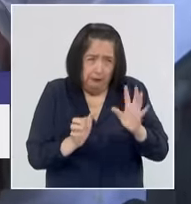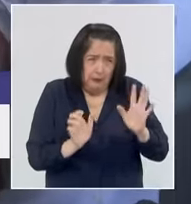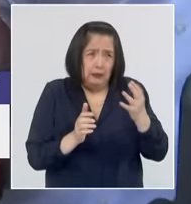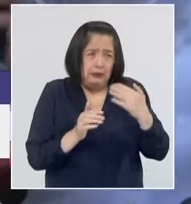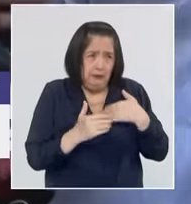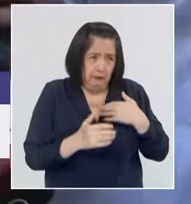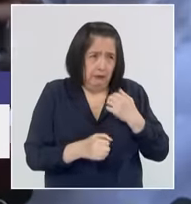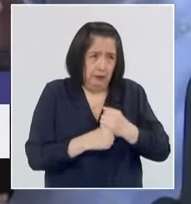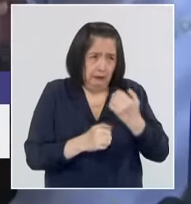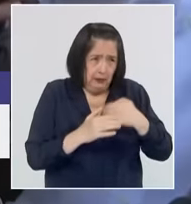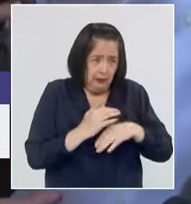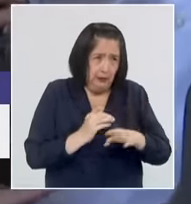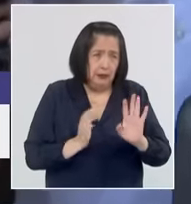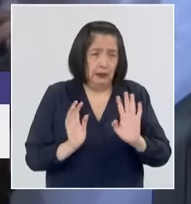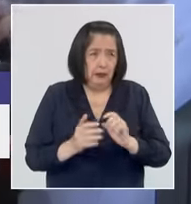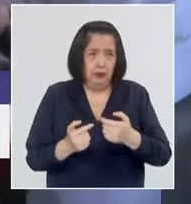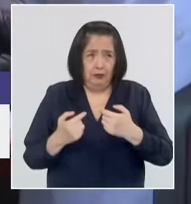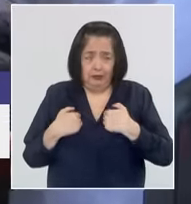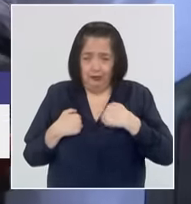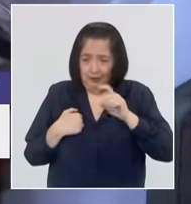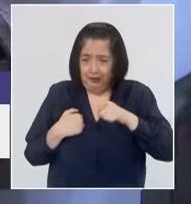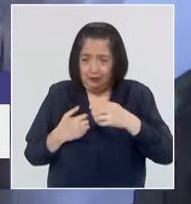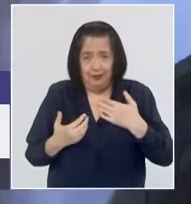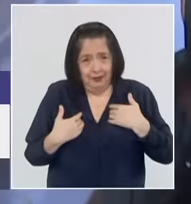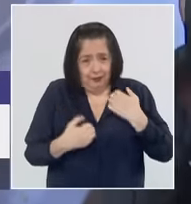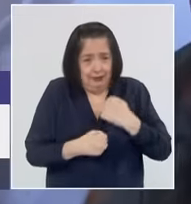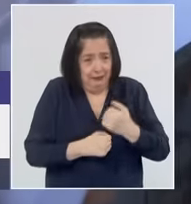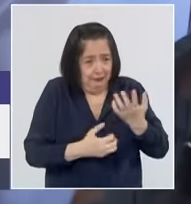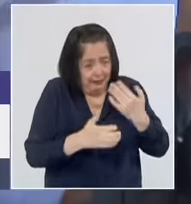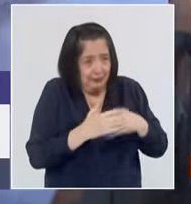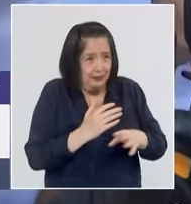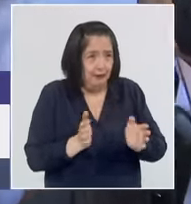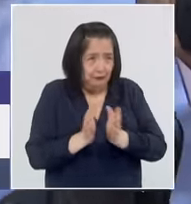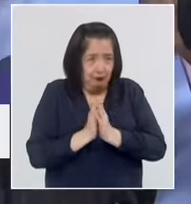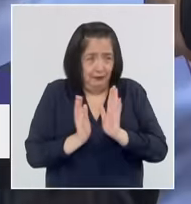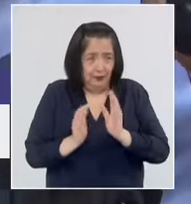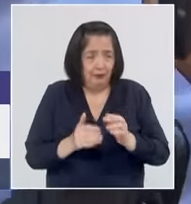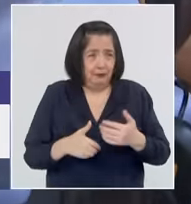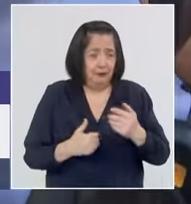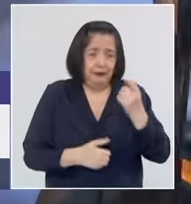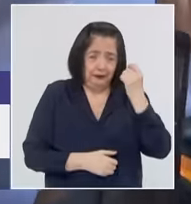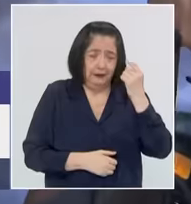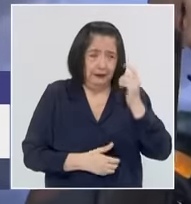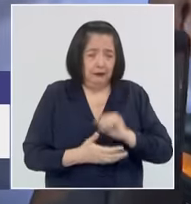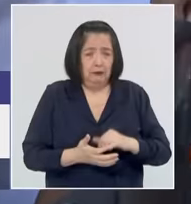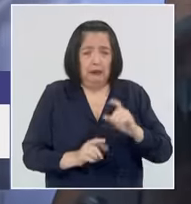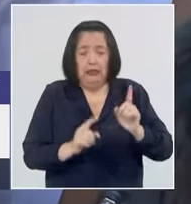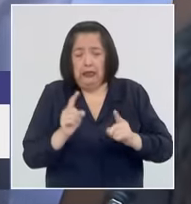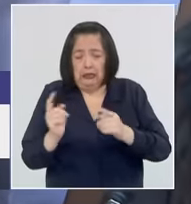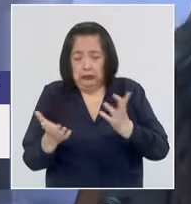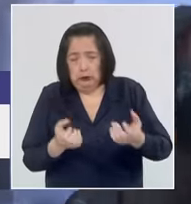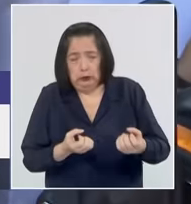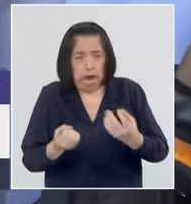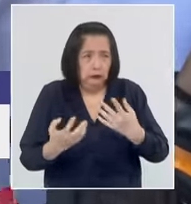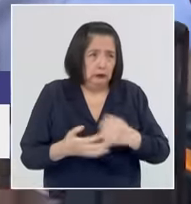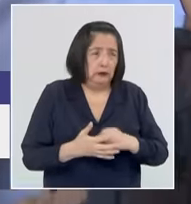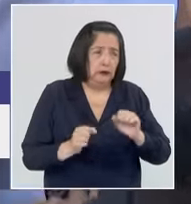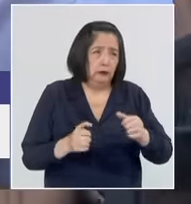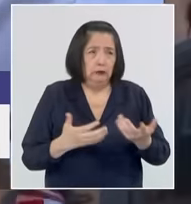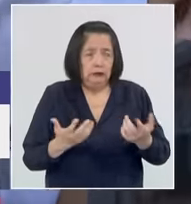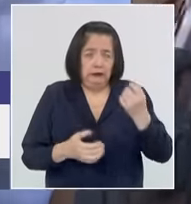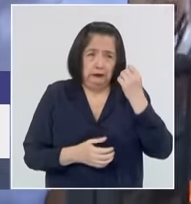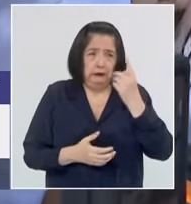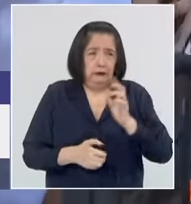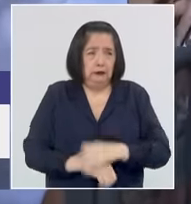mi trabajo. Es que necesito hacer mi trabajo y necesito que por favor me den espacio. Por supuesto, comprendemos, pero algún comentario que nos pueda hacer, también